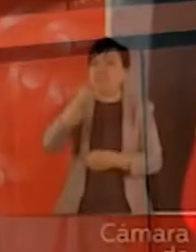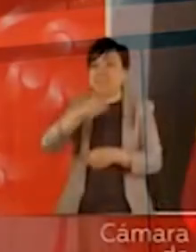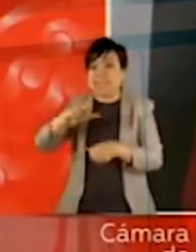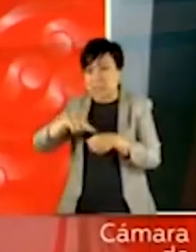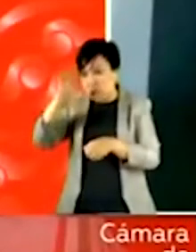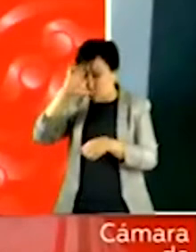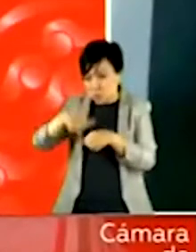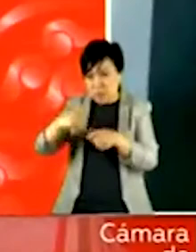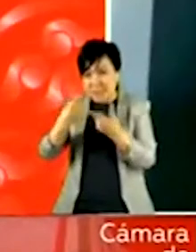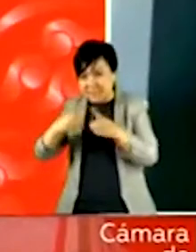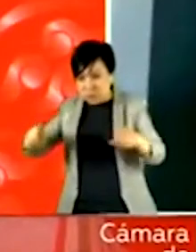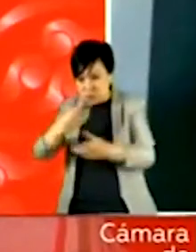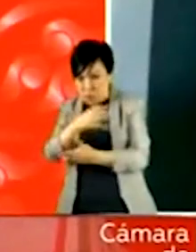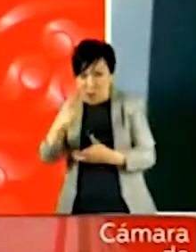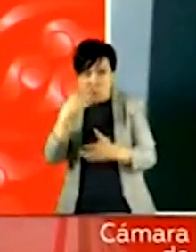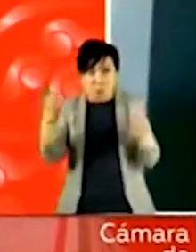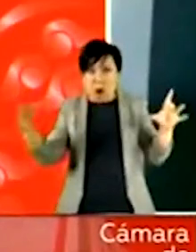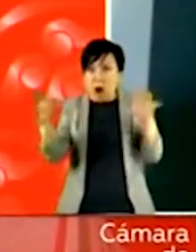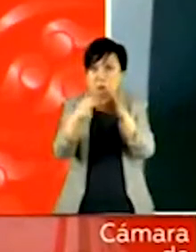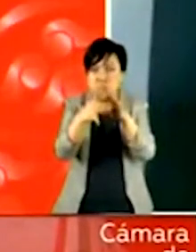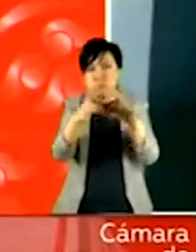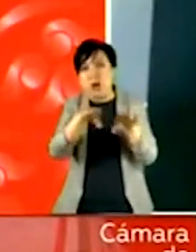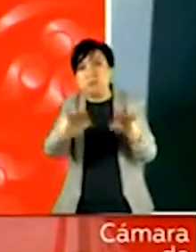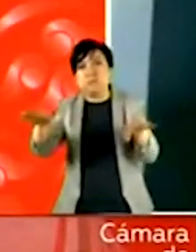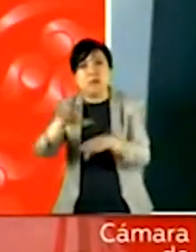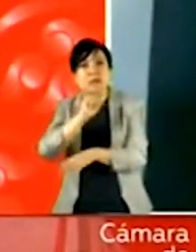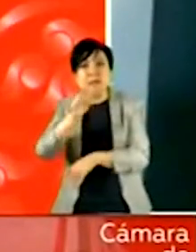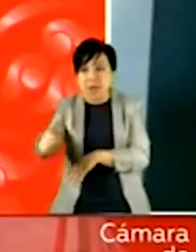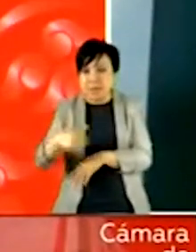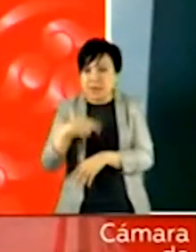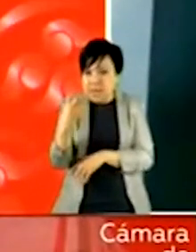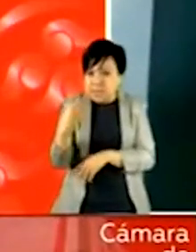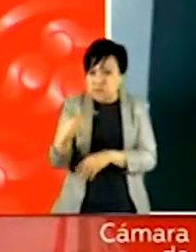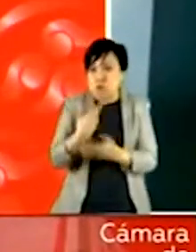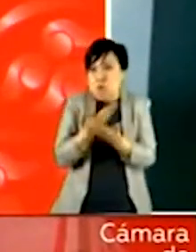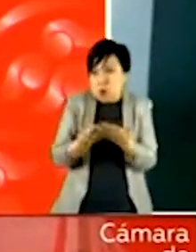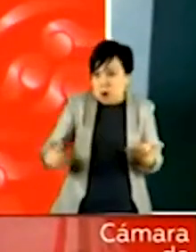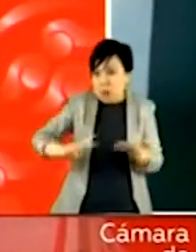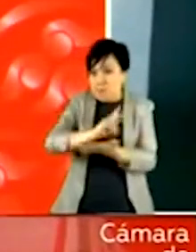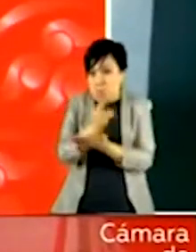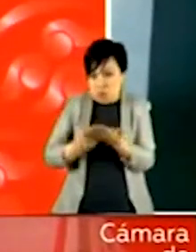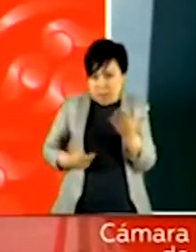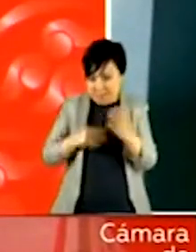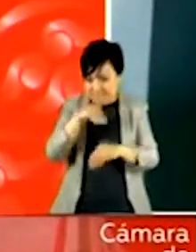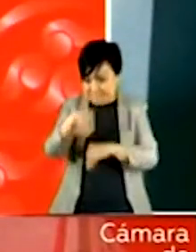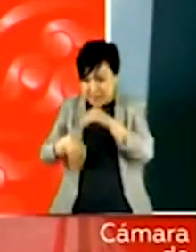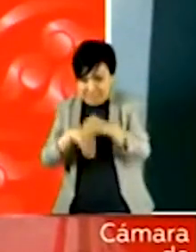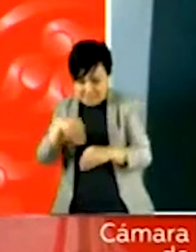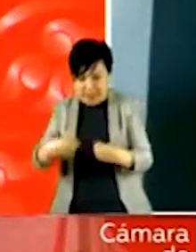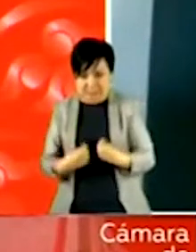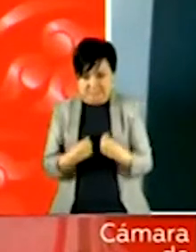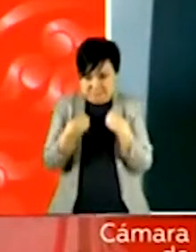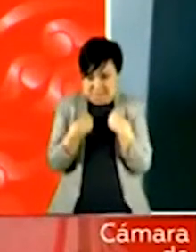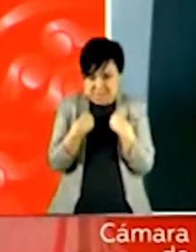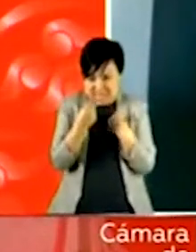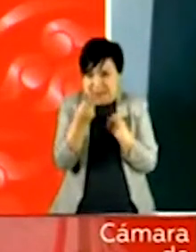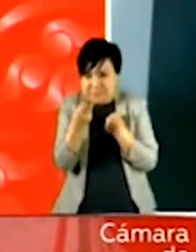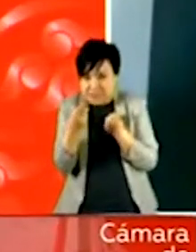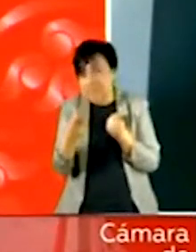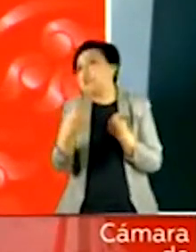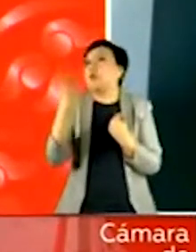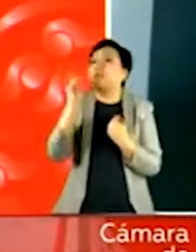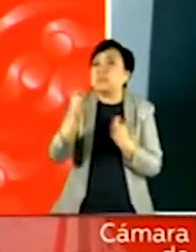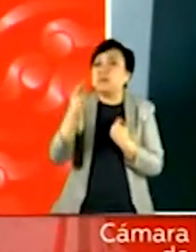rural de manera que se pueda evitar que el programa sembrando vida incluyan o propicie el uso de parcelas